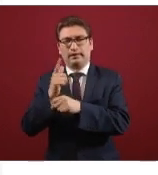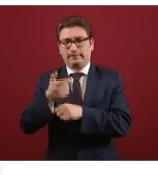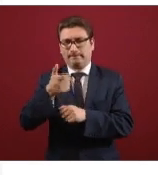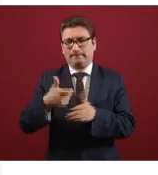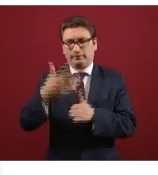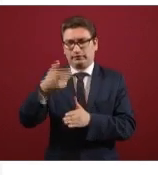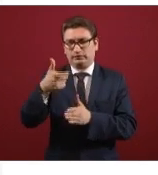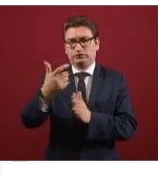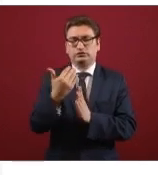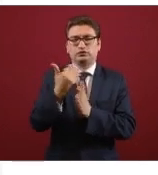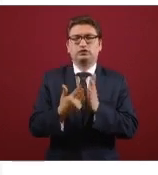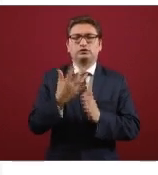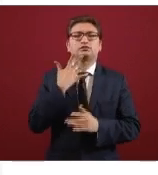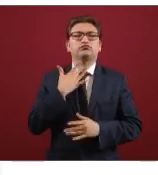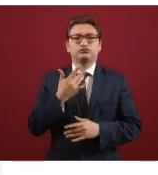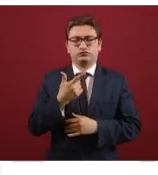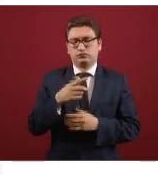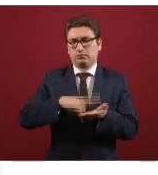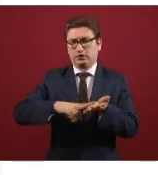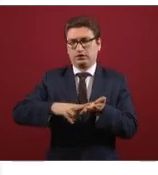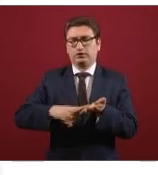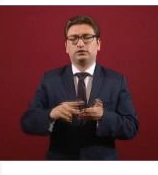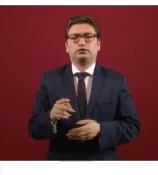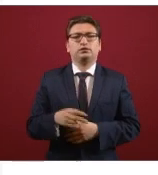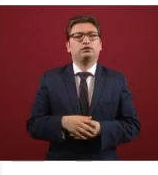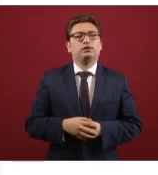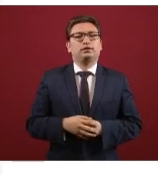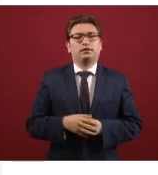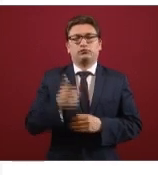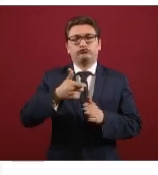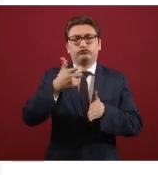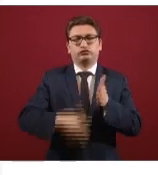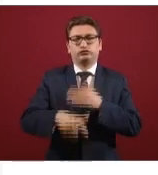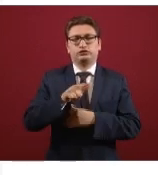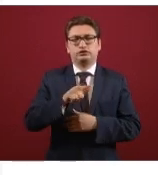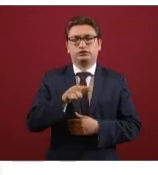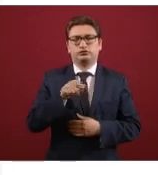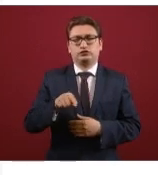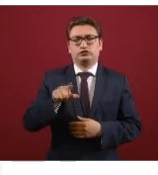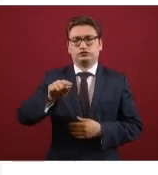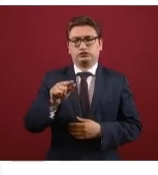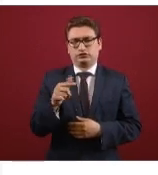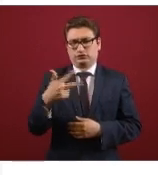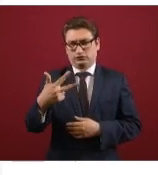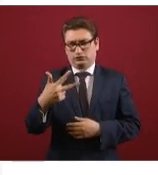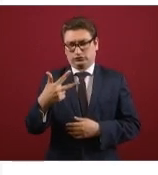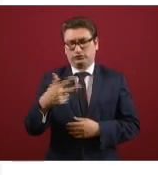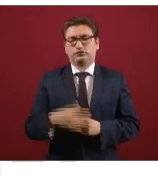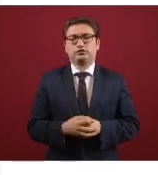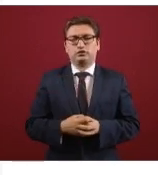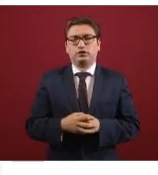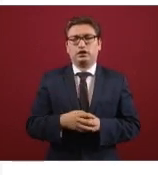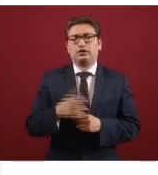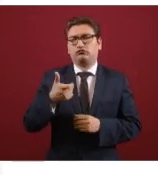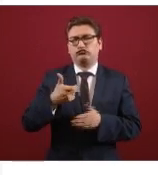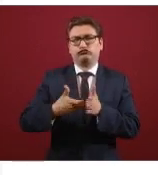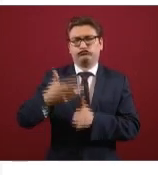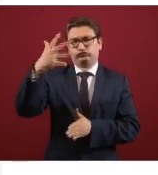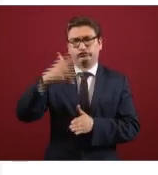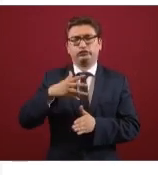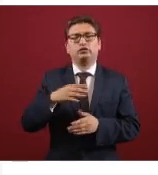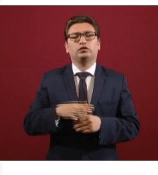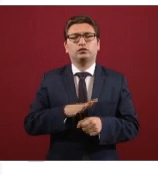que la gasolina regular el precio más económico en el país es 17 pesos con 78 centavos mientras que la